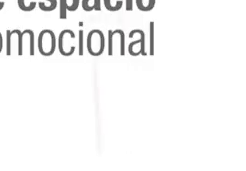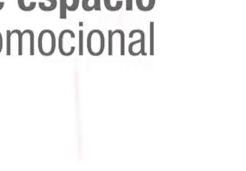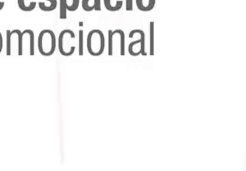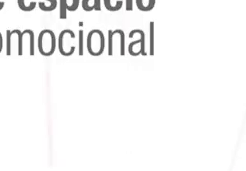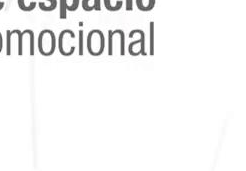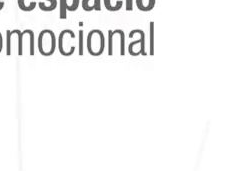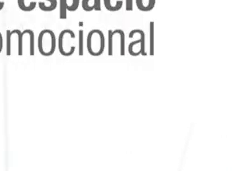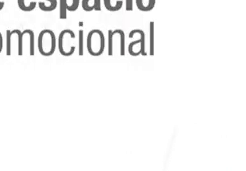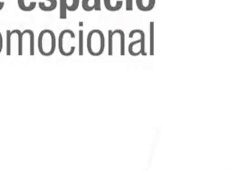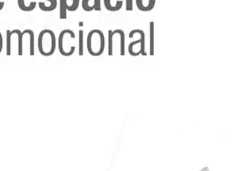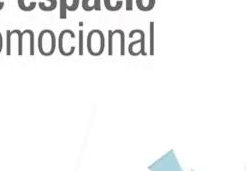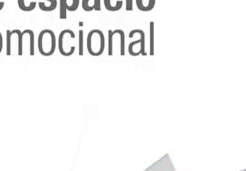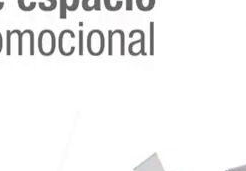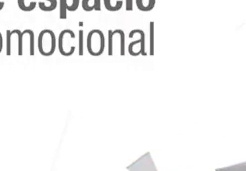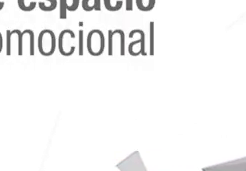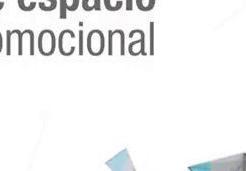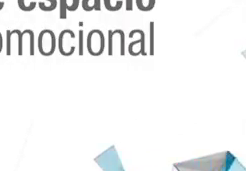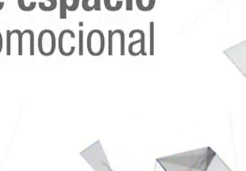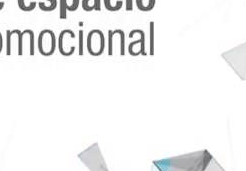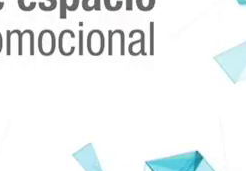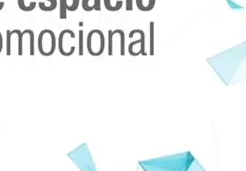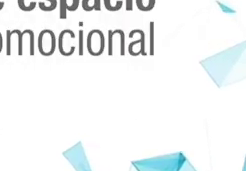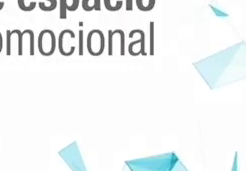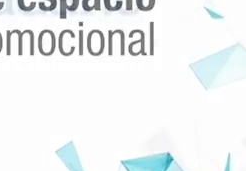y de espacio promocional